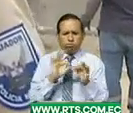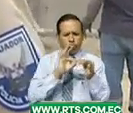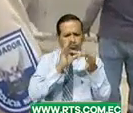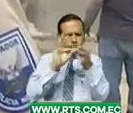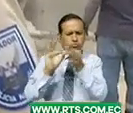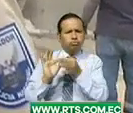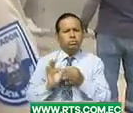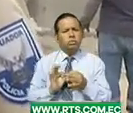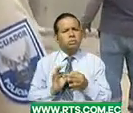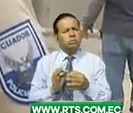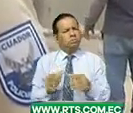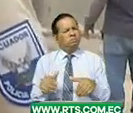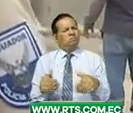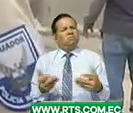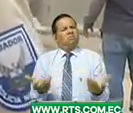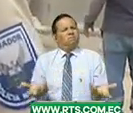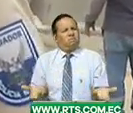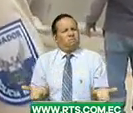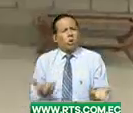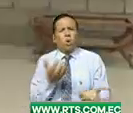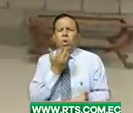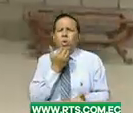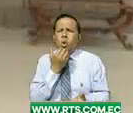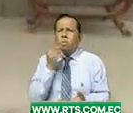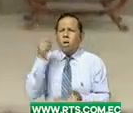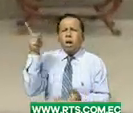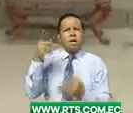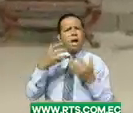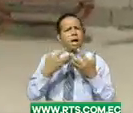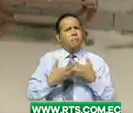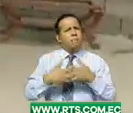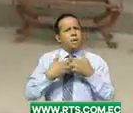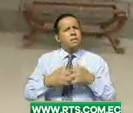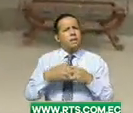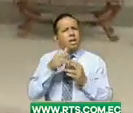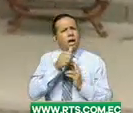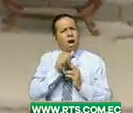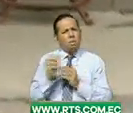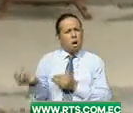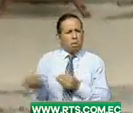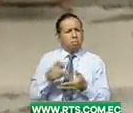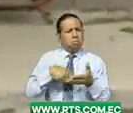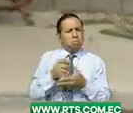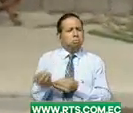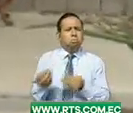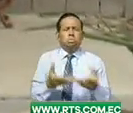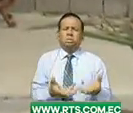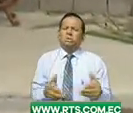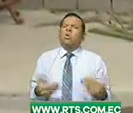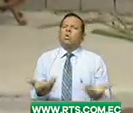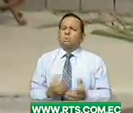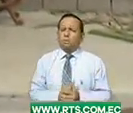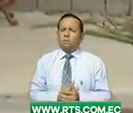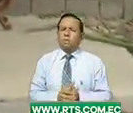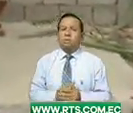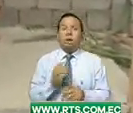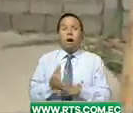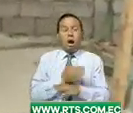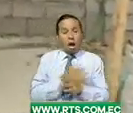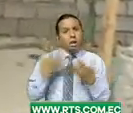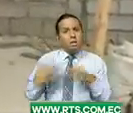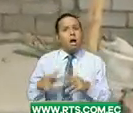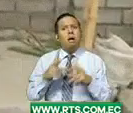justificar esa situación de tipo administrativo. Desde hace algunas semanas se ha procedido a la demolición de varios inmuebles de